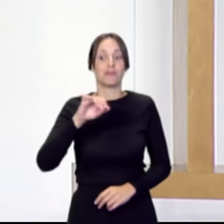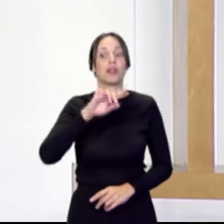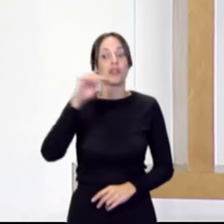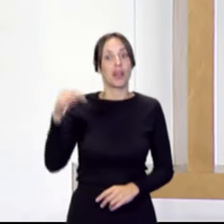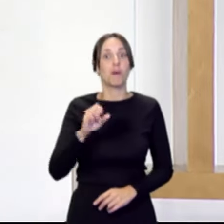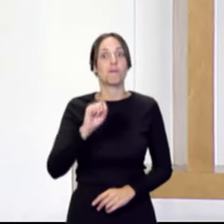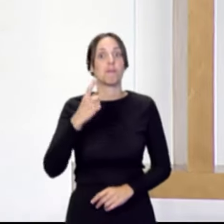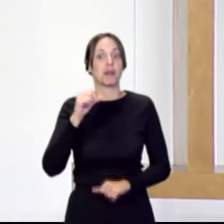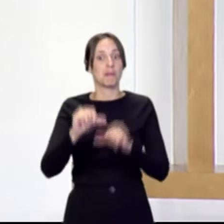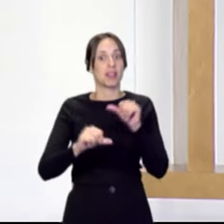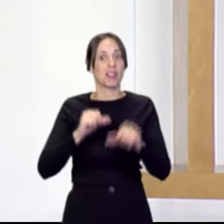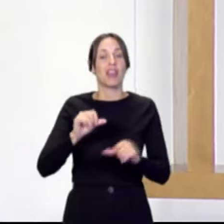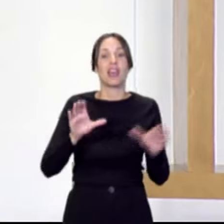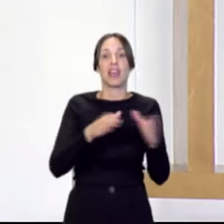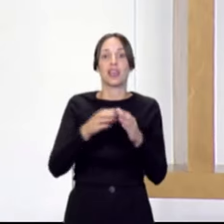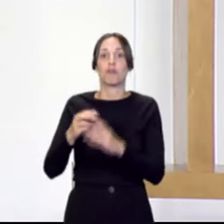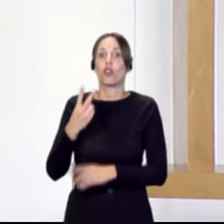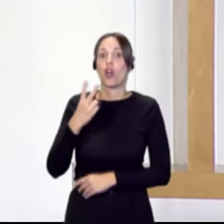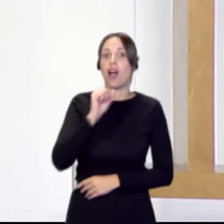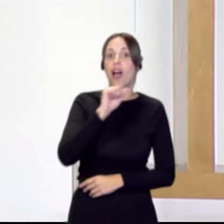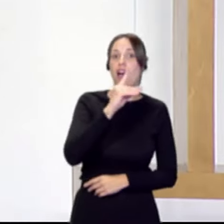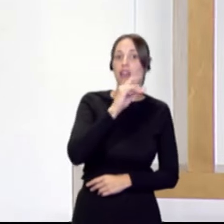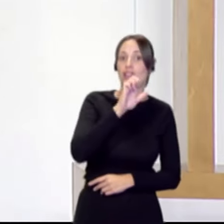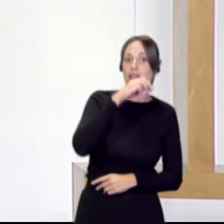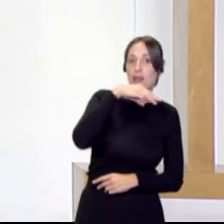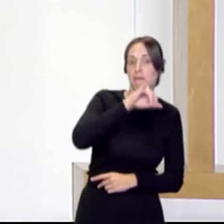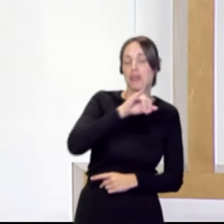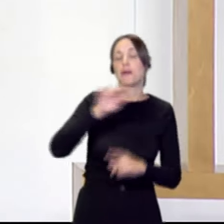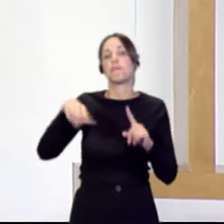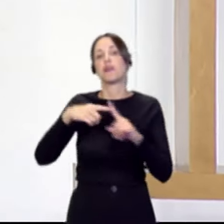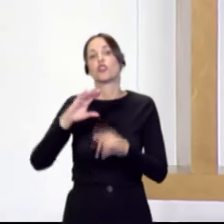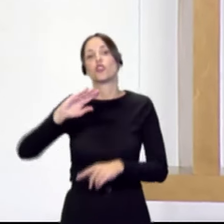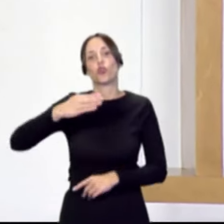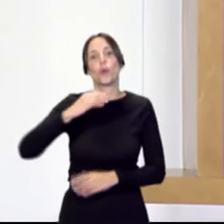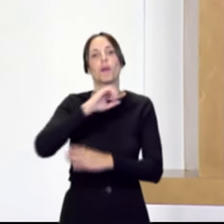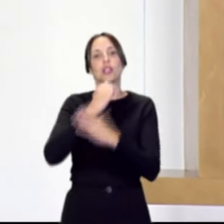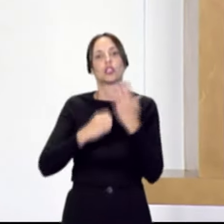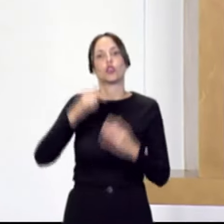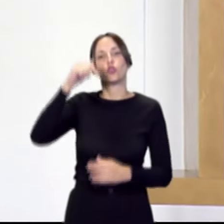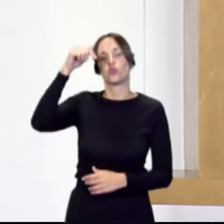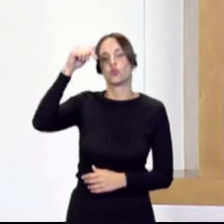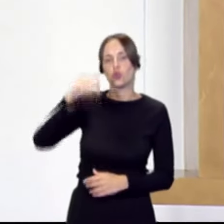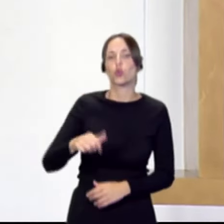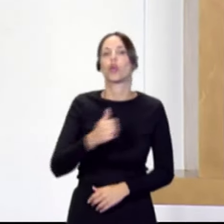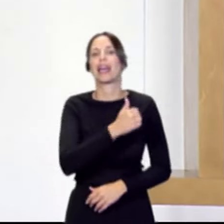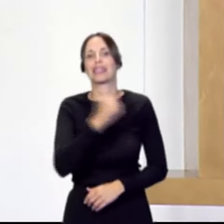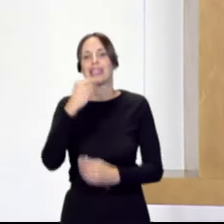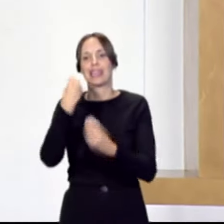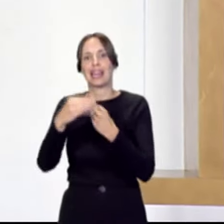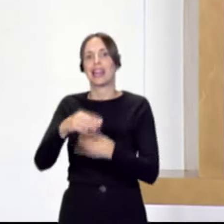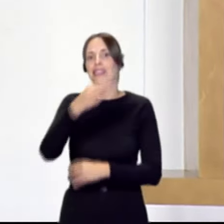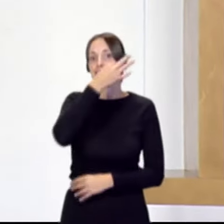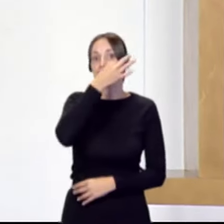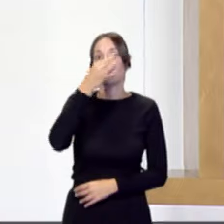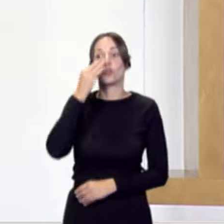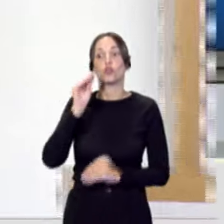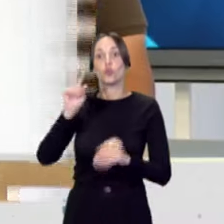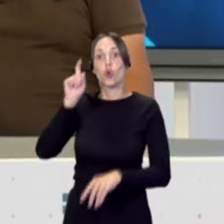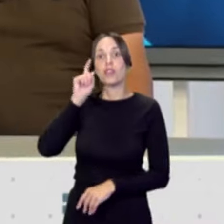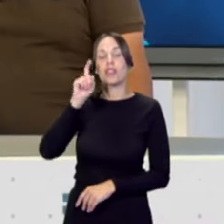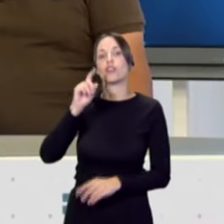2 equipos canarios, el ADEIN Tenerife y el Club Baloncesto Sureste Gran Canaria Santa Lucía. Su presidente y segundo entrenador es Ramón Santana y ya está